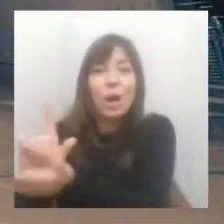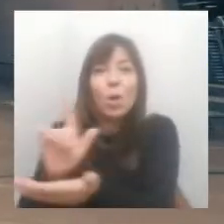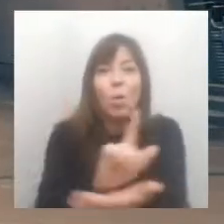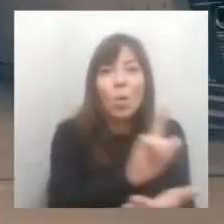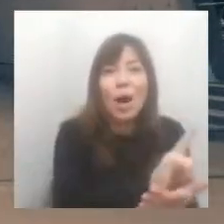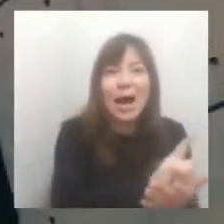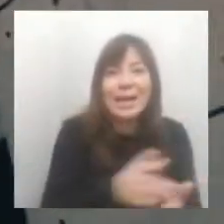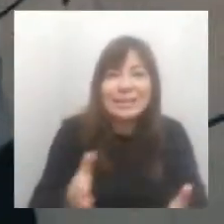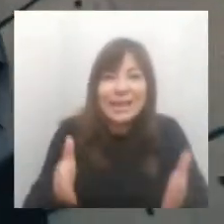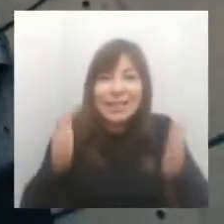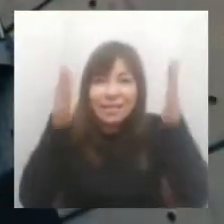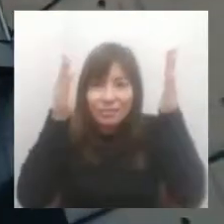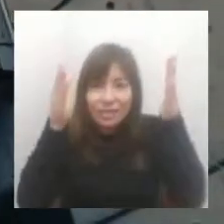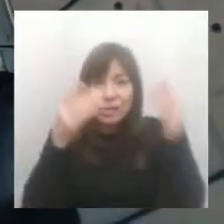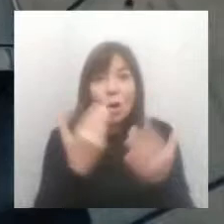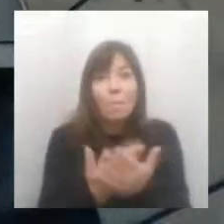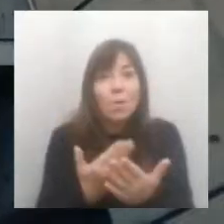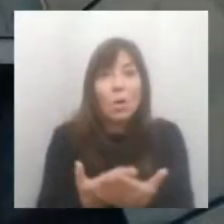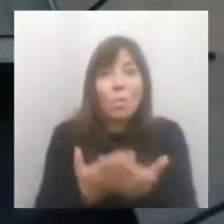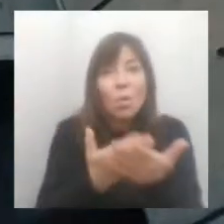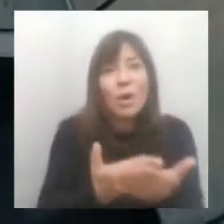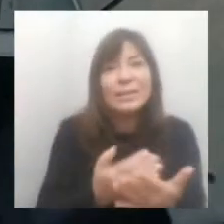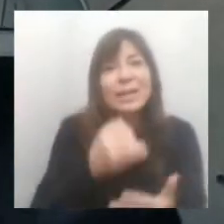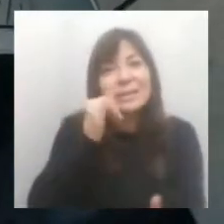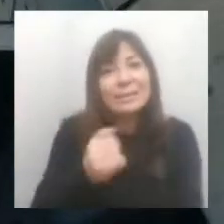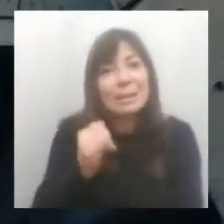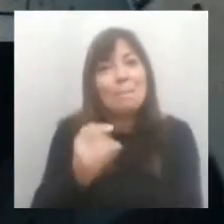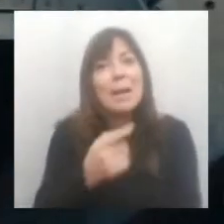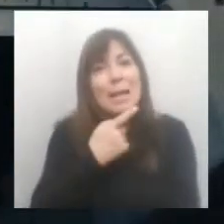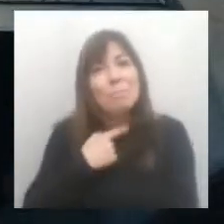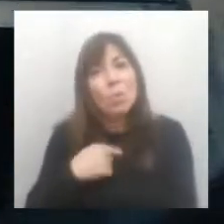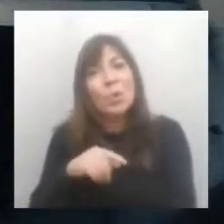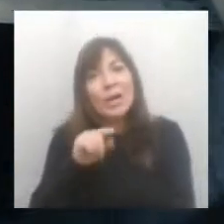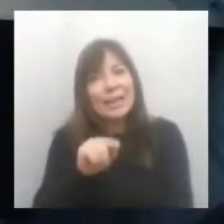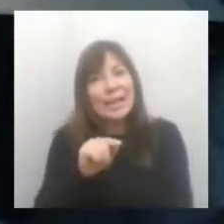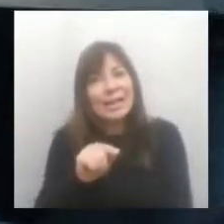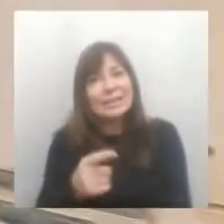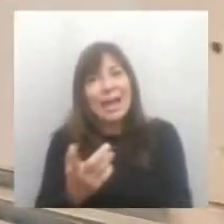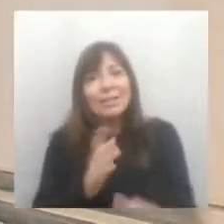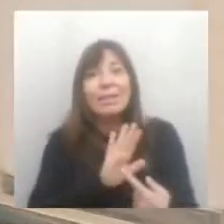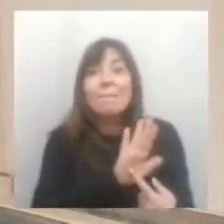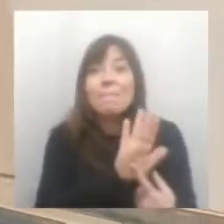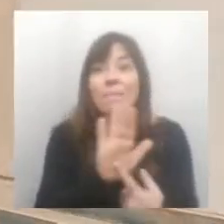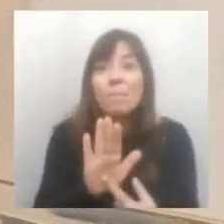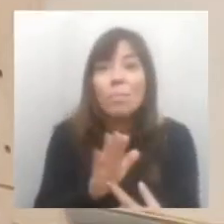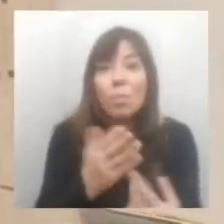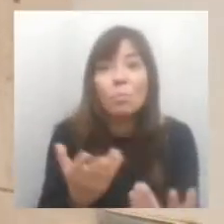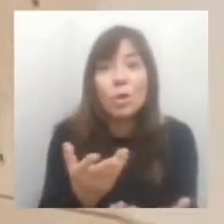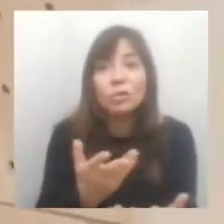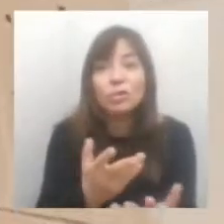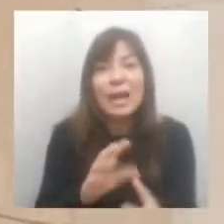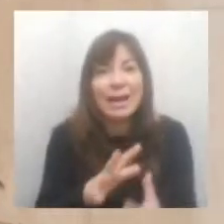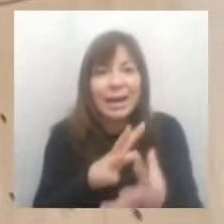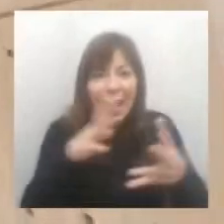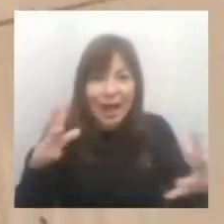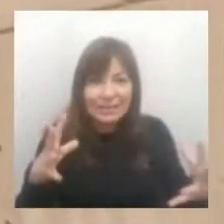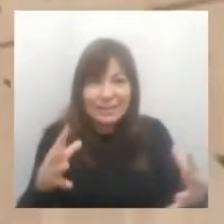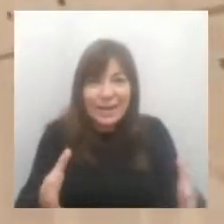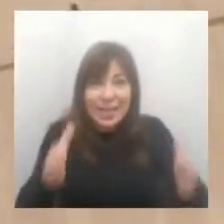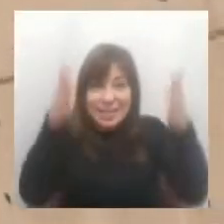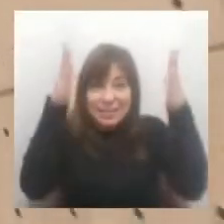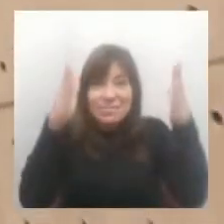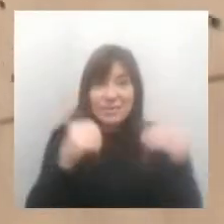el interior. Entonces la propuesta es súper llamativa e interesante y es un poco mostrar que esta gran estructura esconde